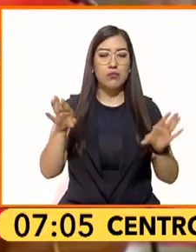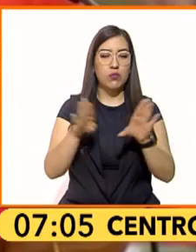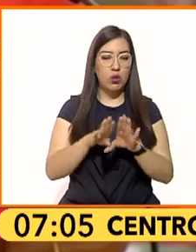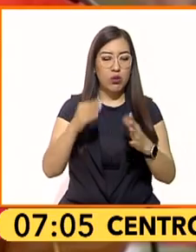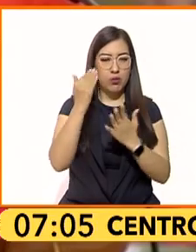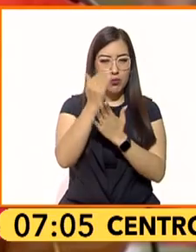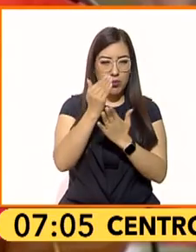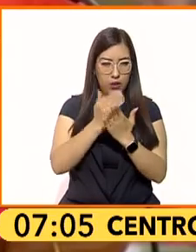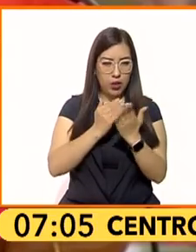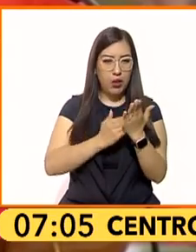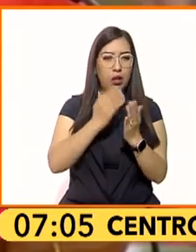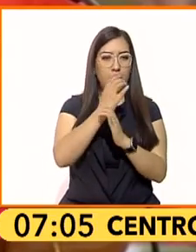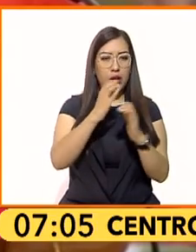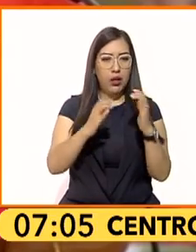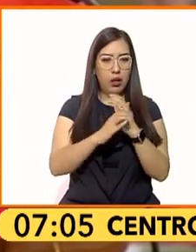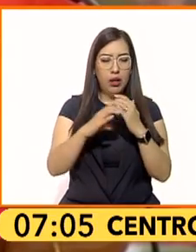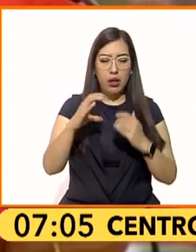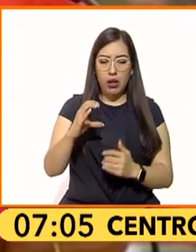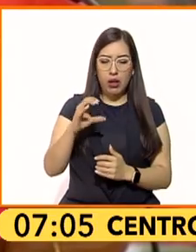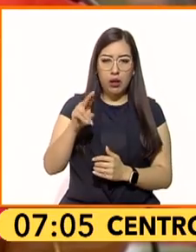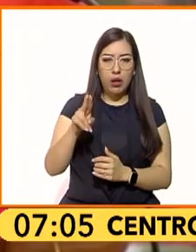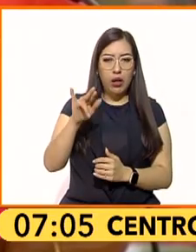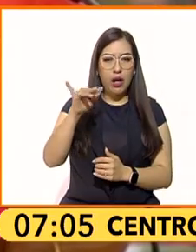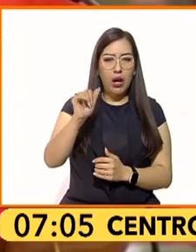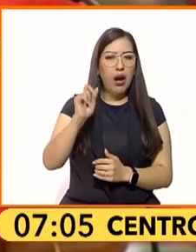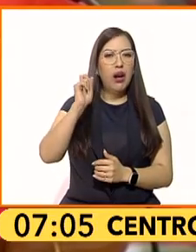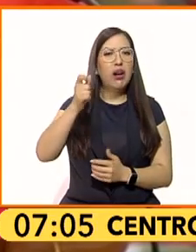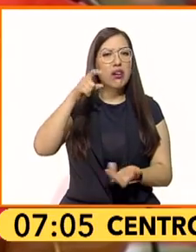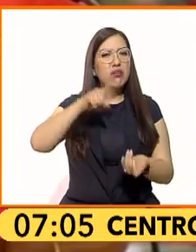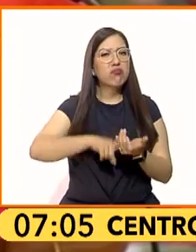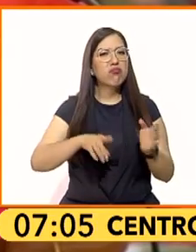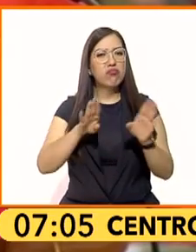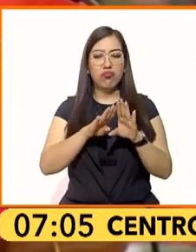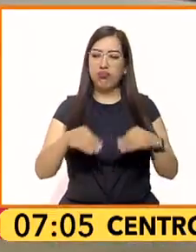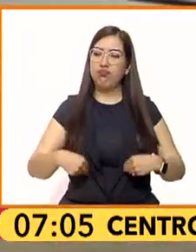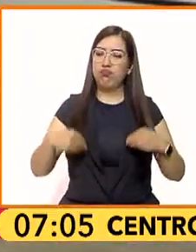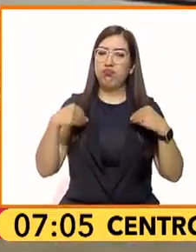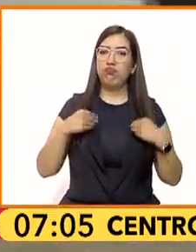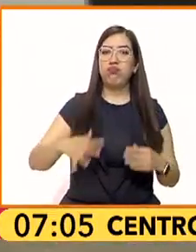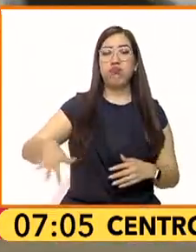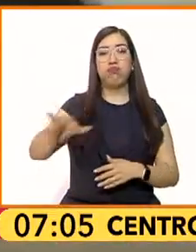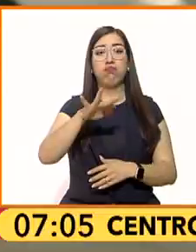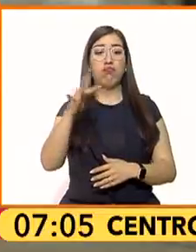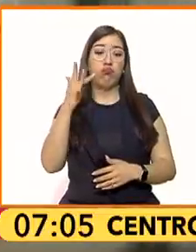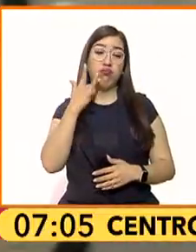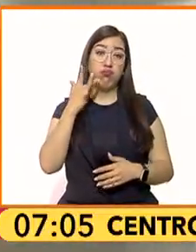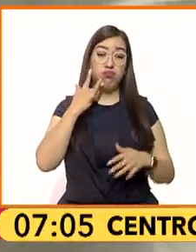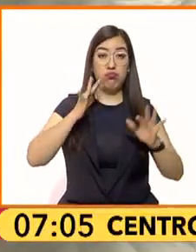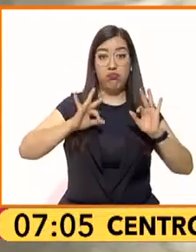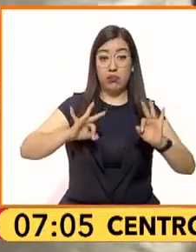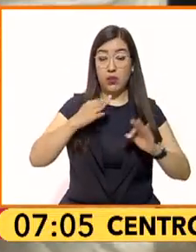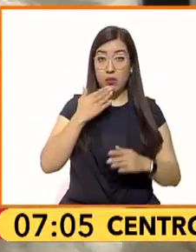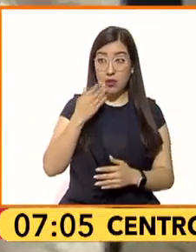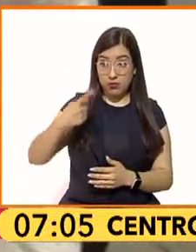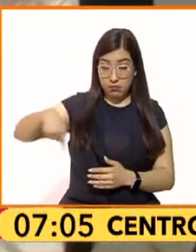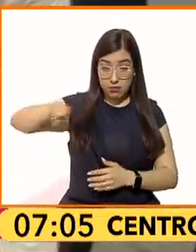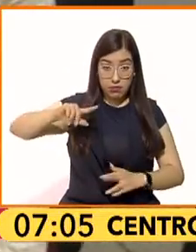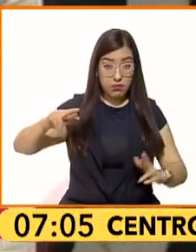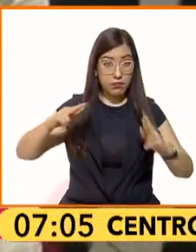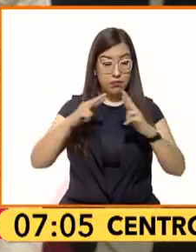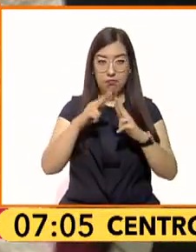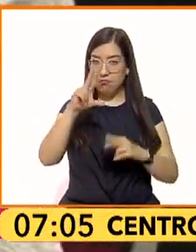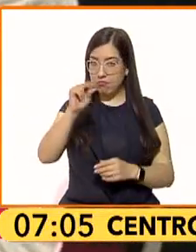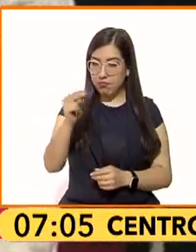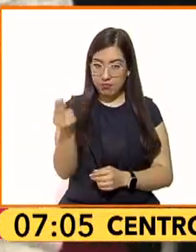se resumían en un nivel de vida sofisticado, que no era propio de un religioso.